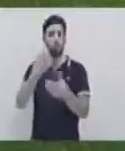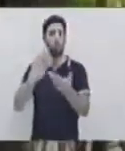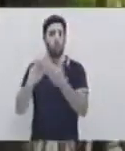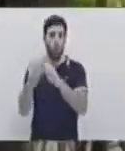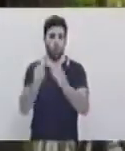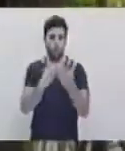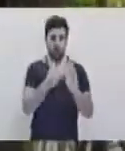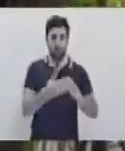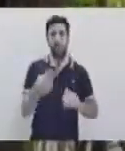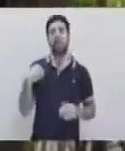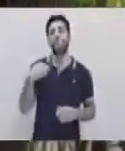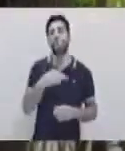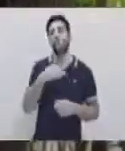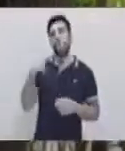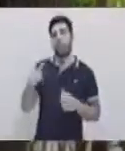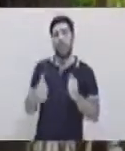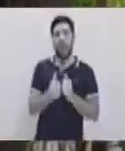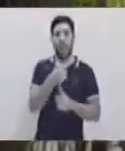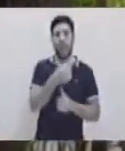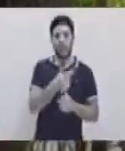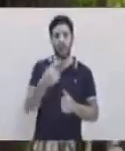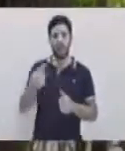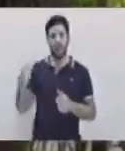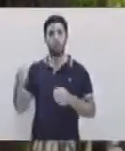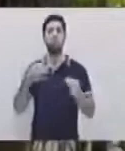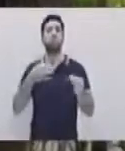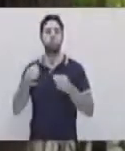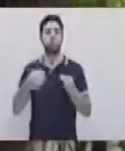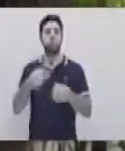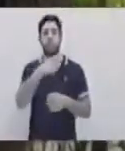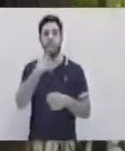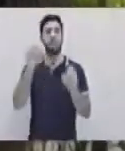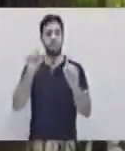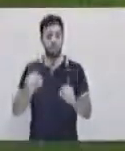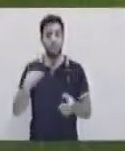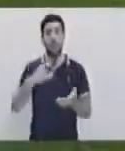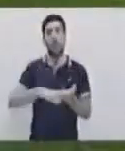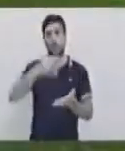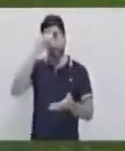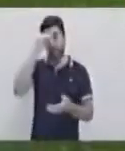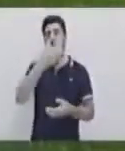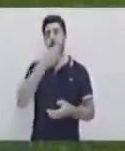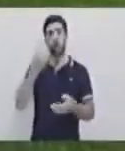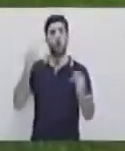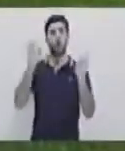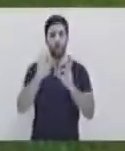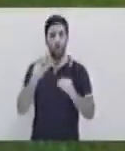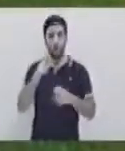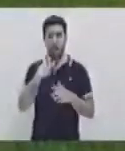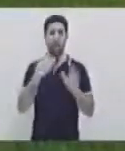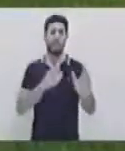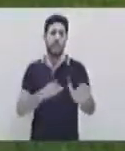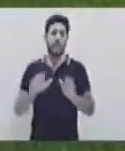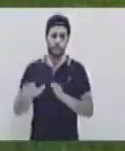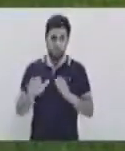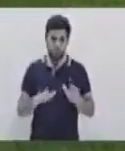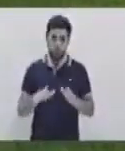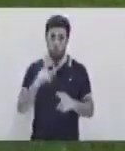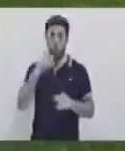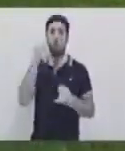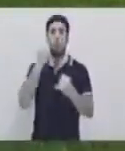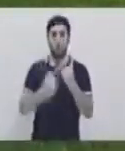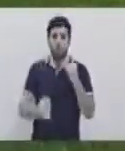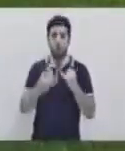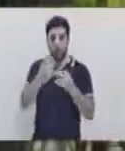comunidad. Vamos a direccionar una a una las señas para que las puedan aprender de forma lenta y puedan adquirir el conocimiento, y